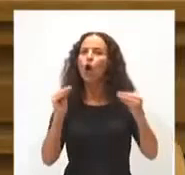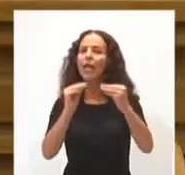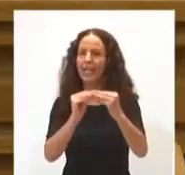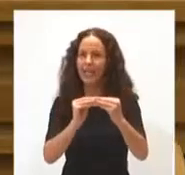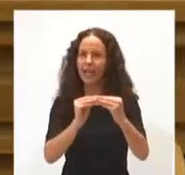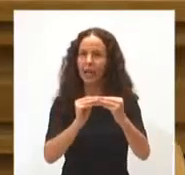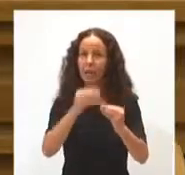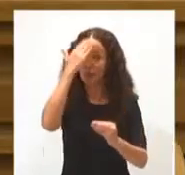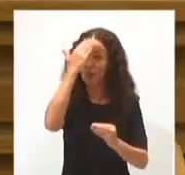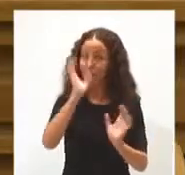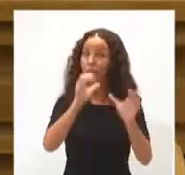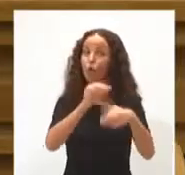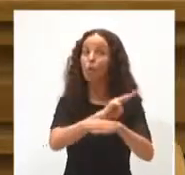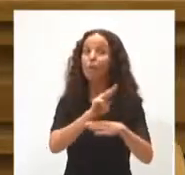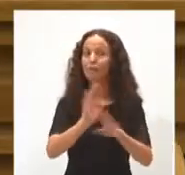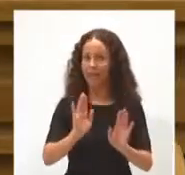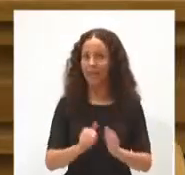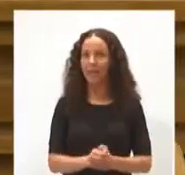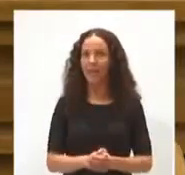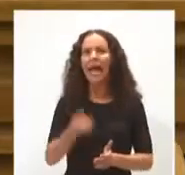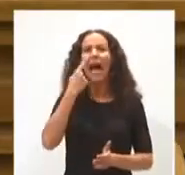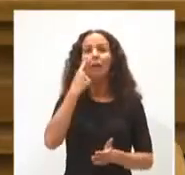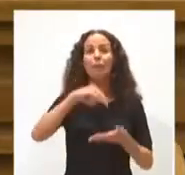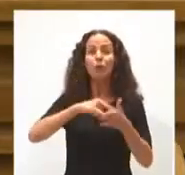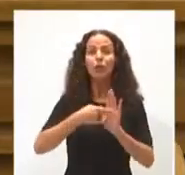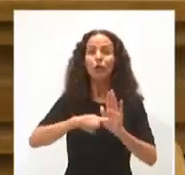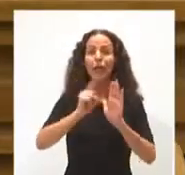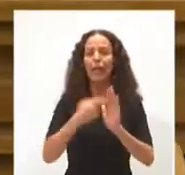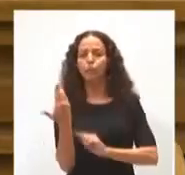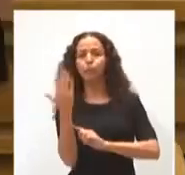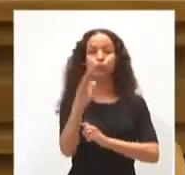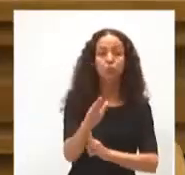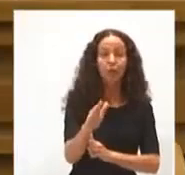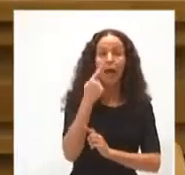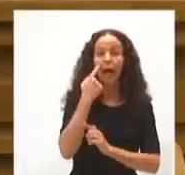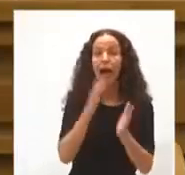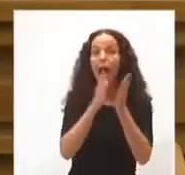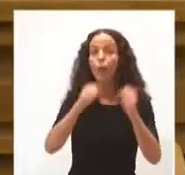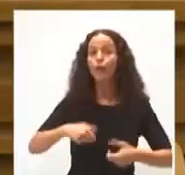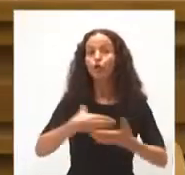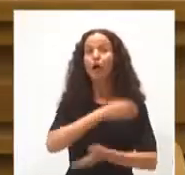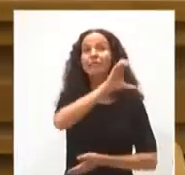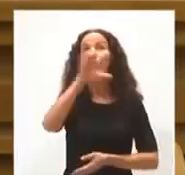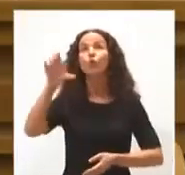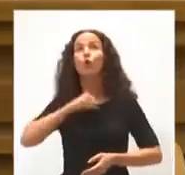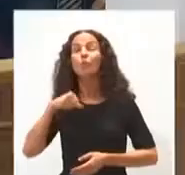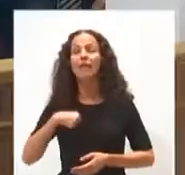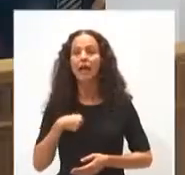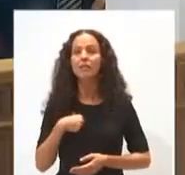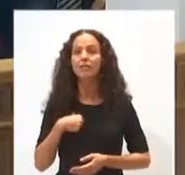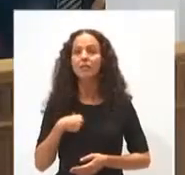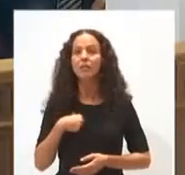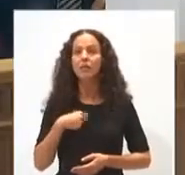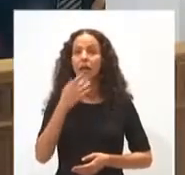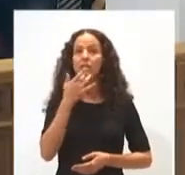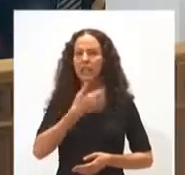pp a ver si cuando llegue el proyecto de ley están de acuerdo en decir que todas las autonomías si